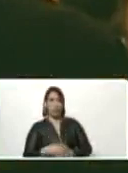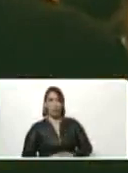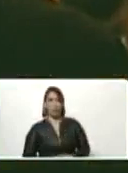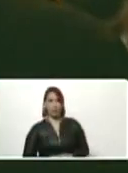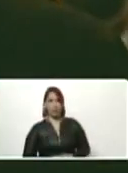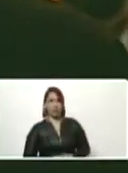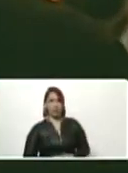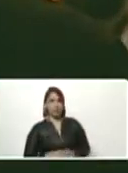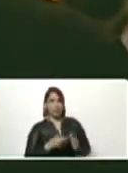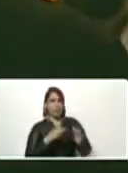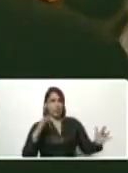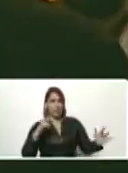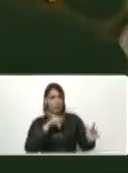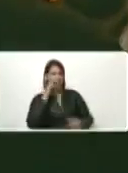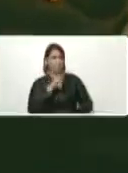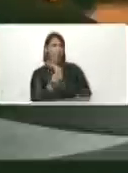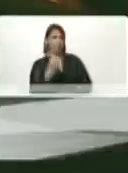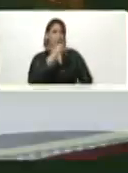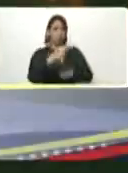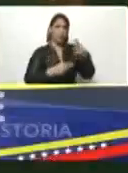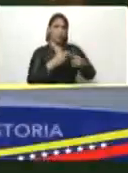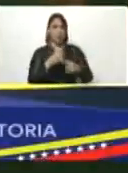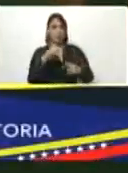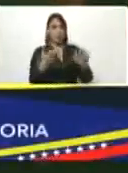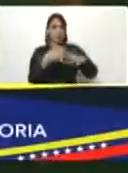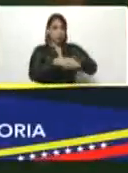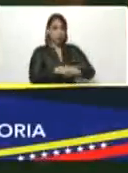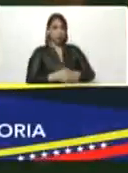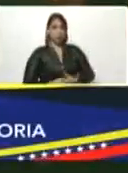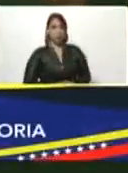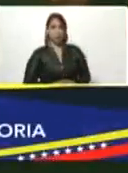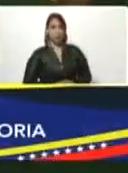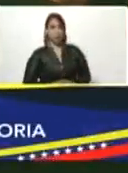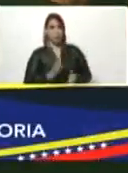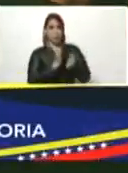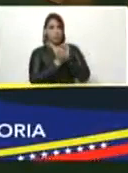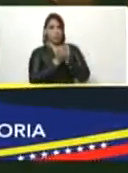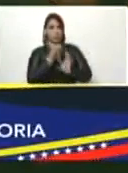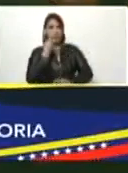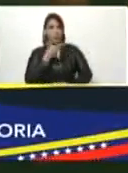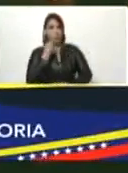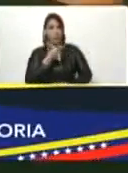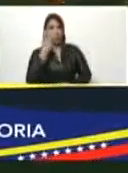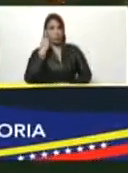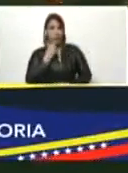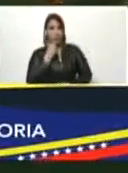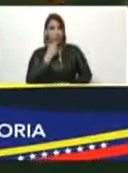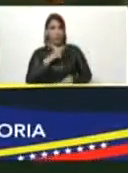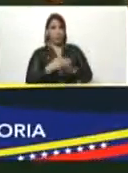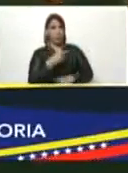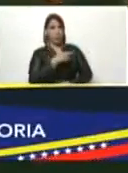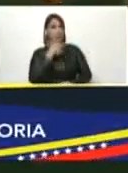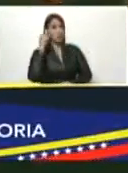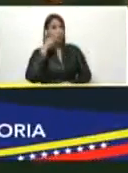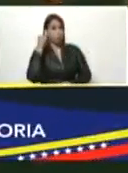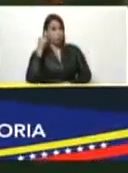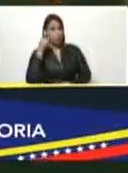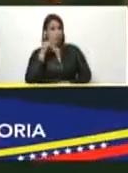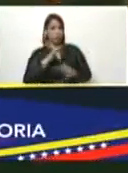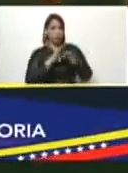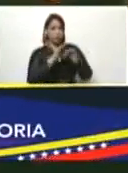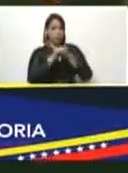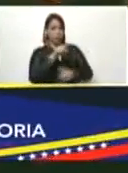descontextualizar de una visión más universal e integracionista y geopolítica de Simón Bolívar. Porque ese Sucre que se concreta